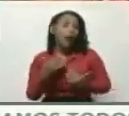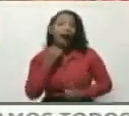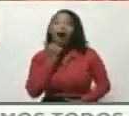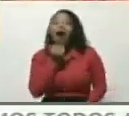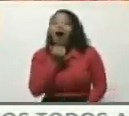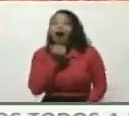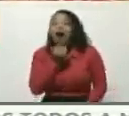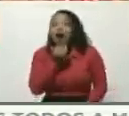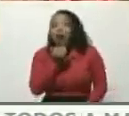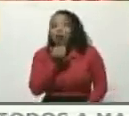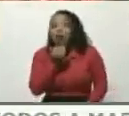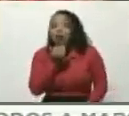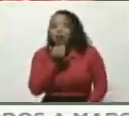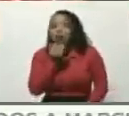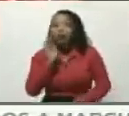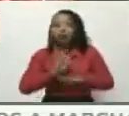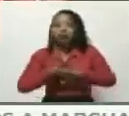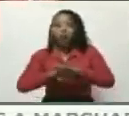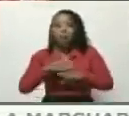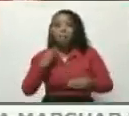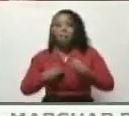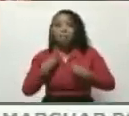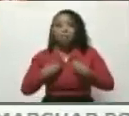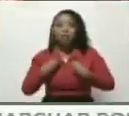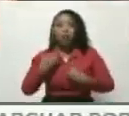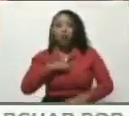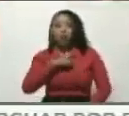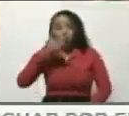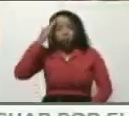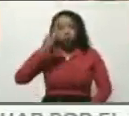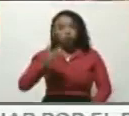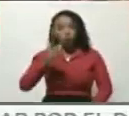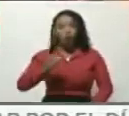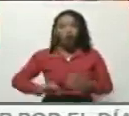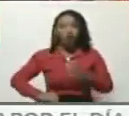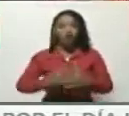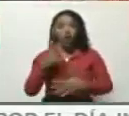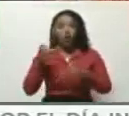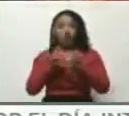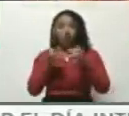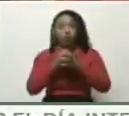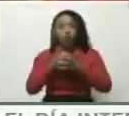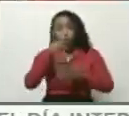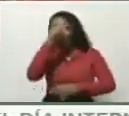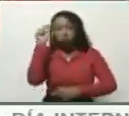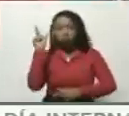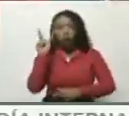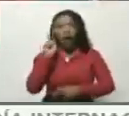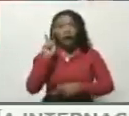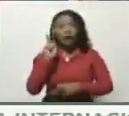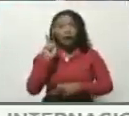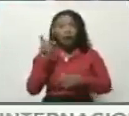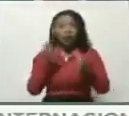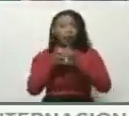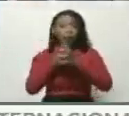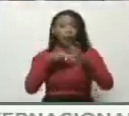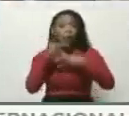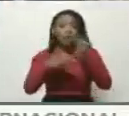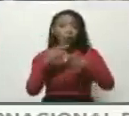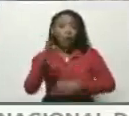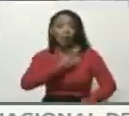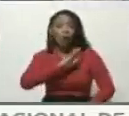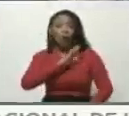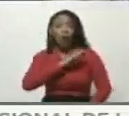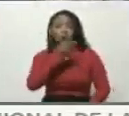llamó a la preocupación de nuestro comandante en la fundación del partido, es que fuera un partido del pueblo